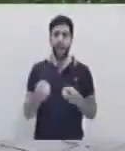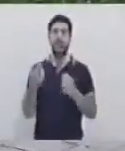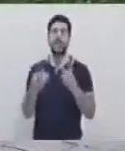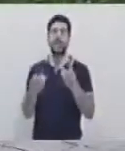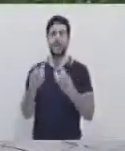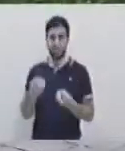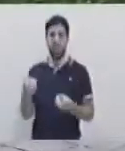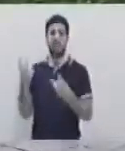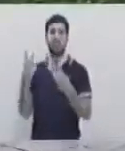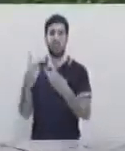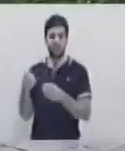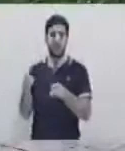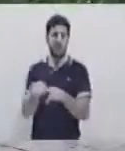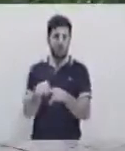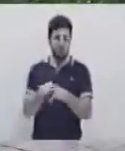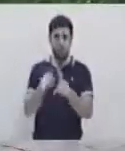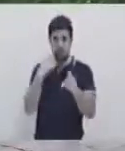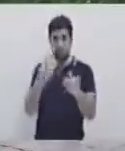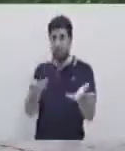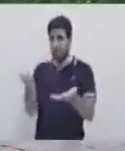Continuamos.